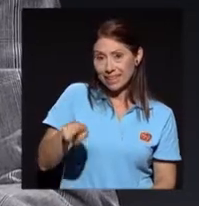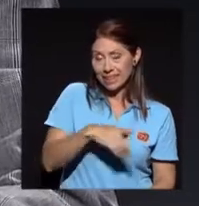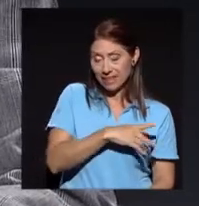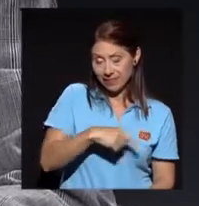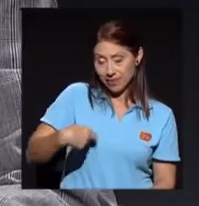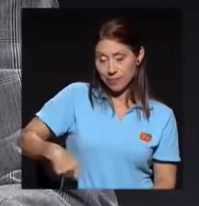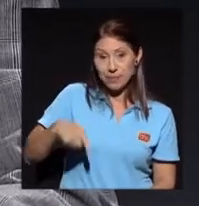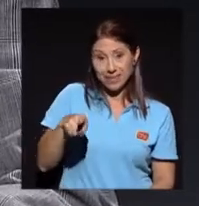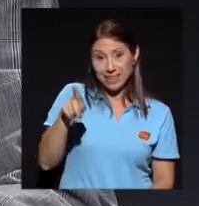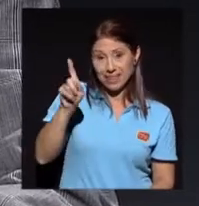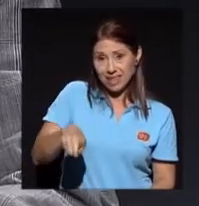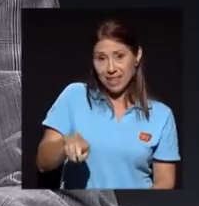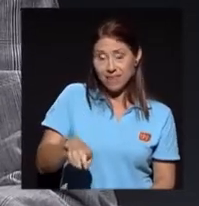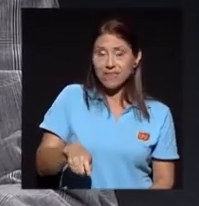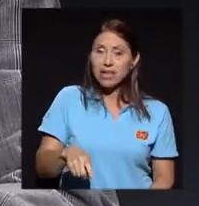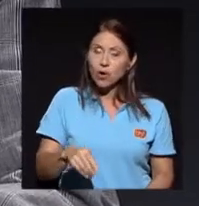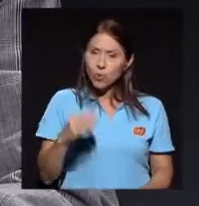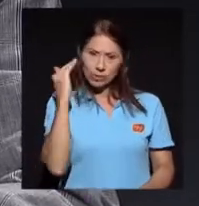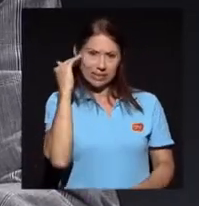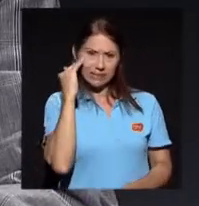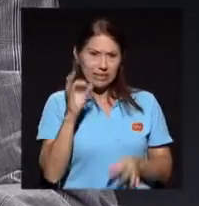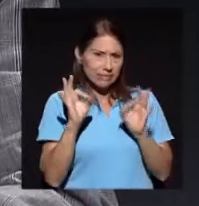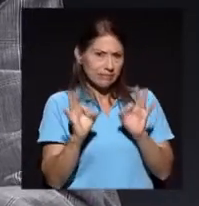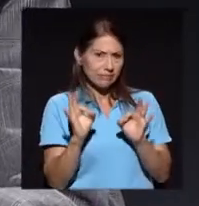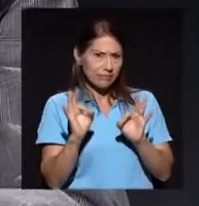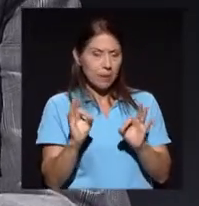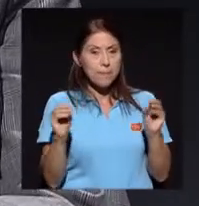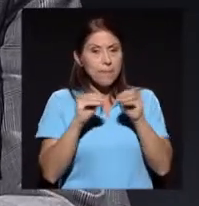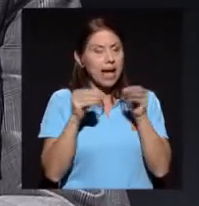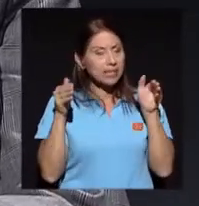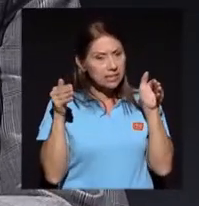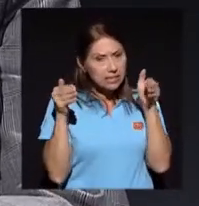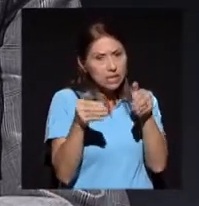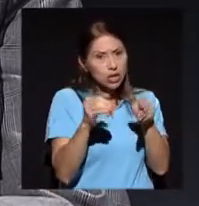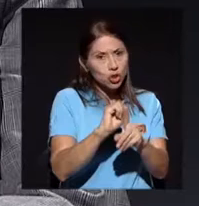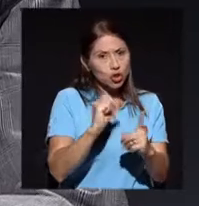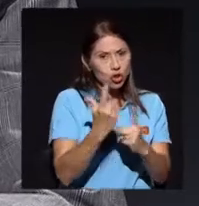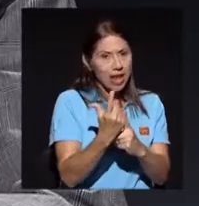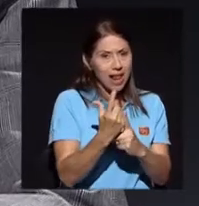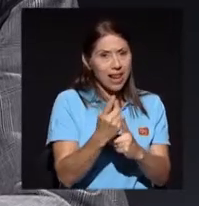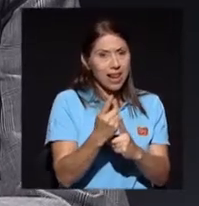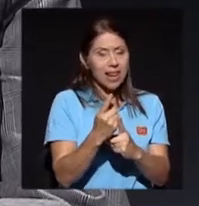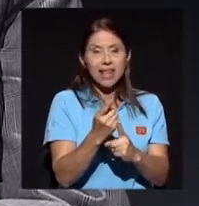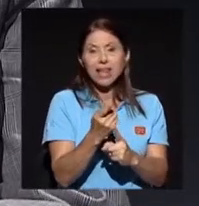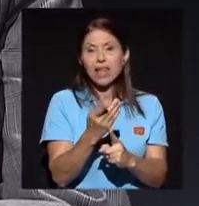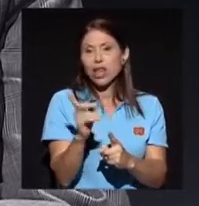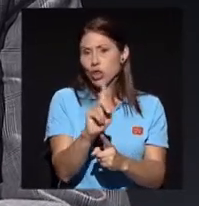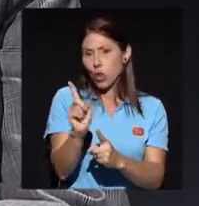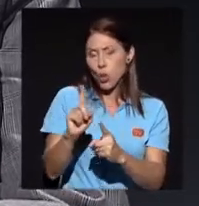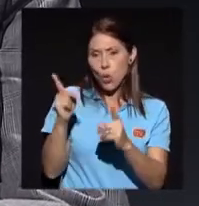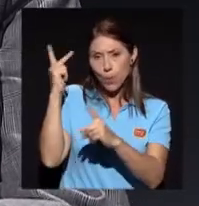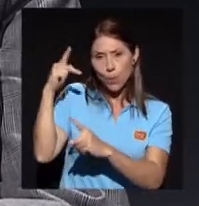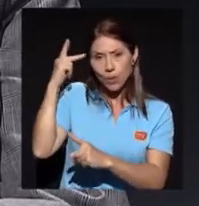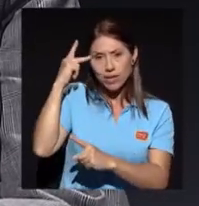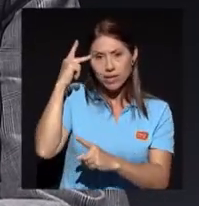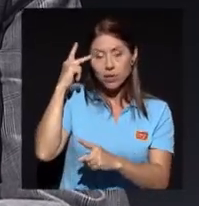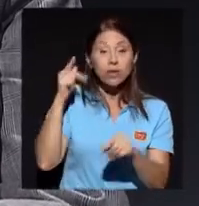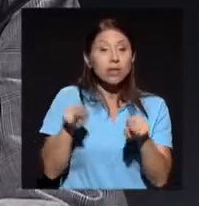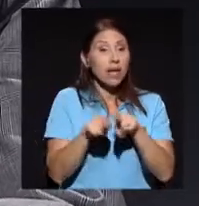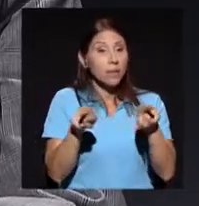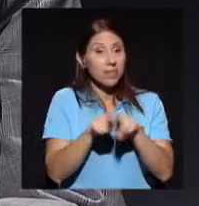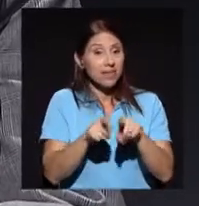importante más social que político y también bueno está todo el tema económico la economía